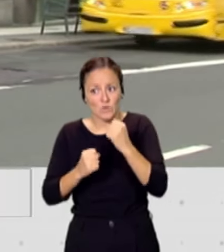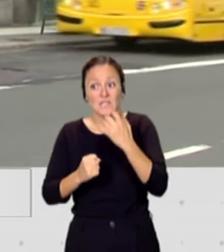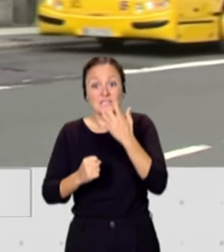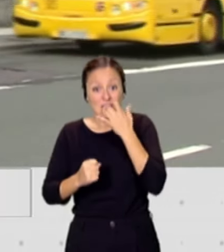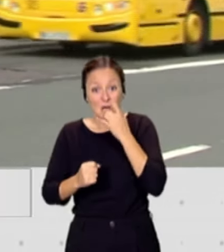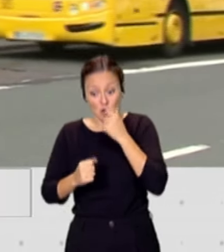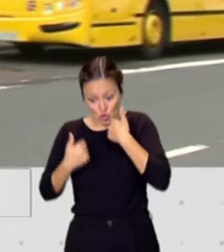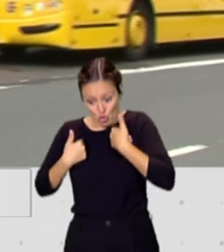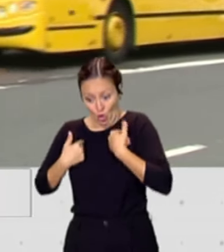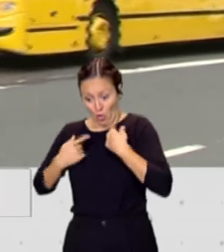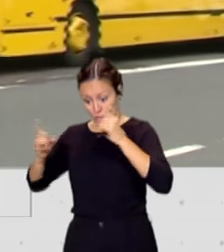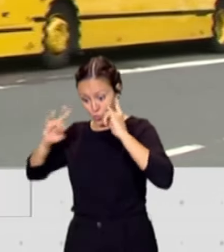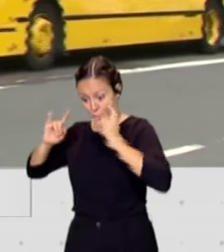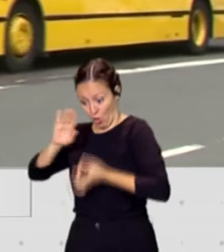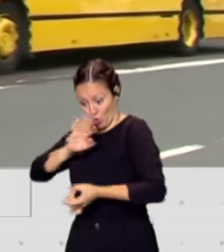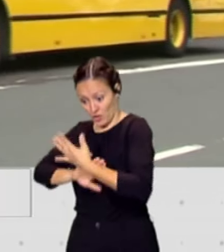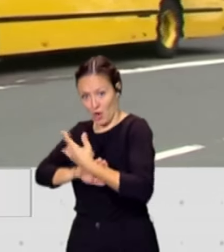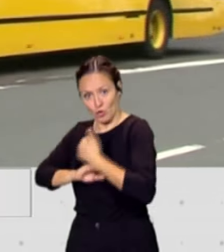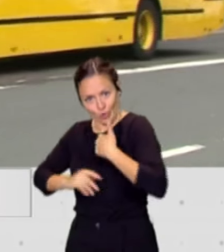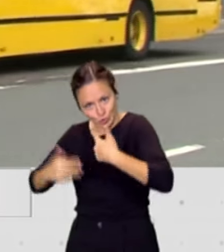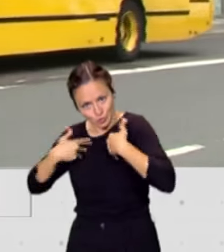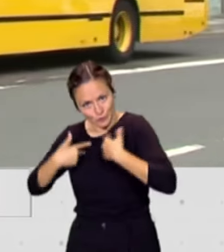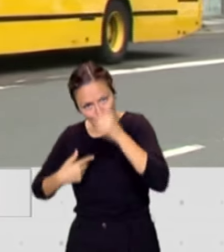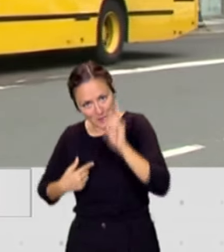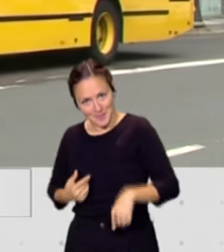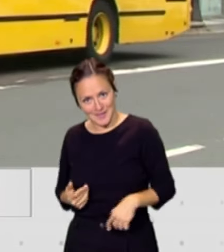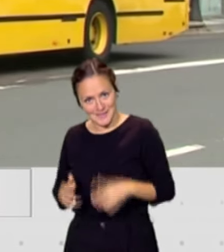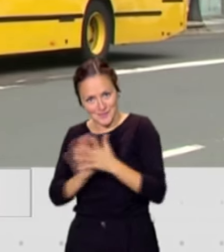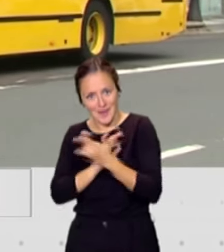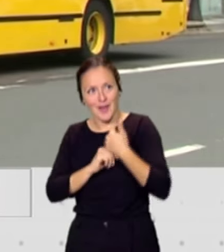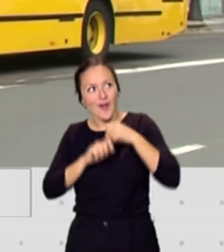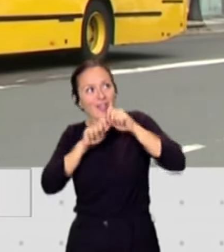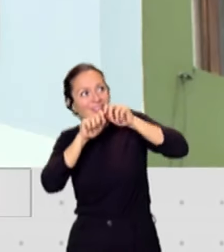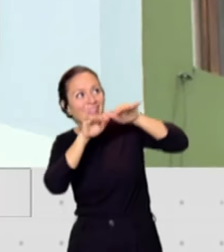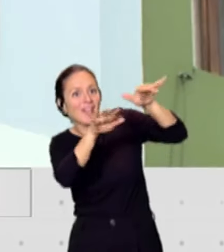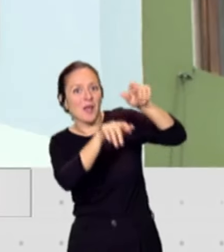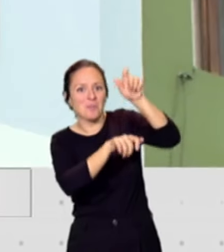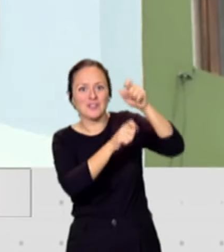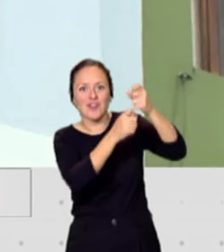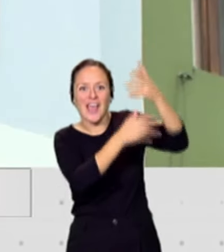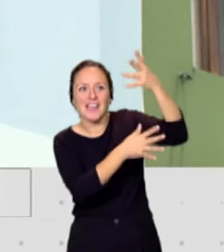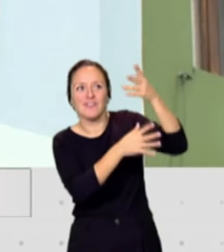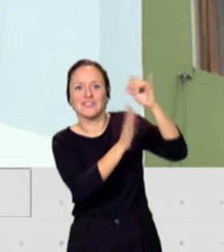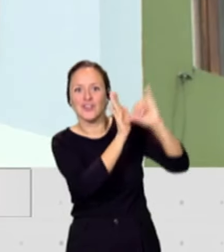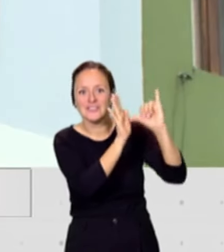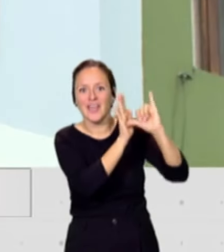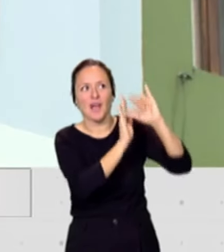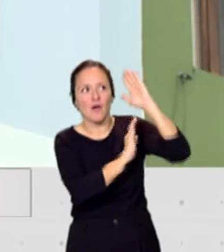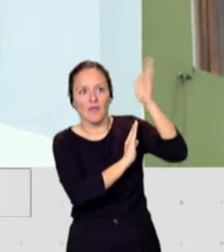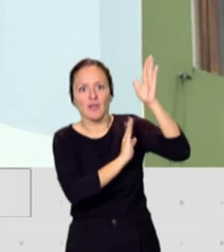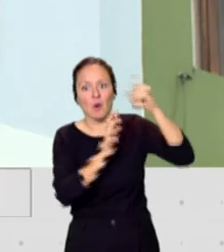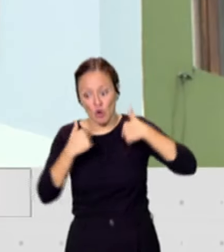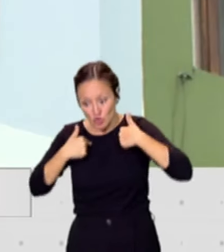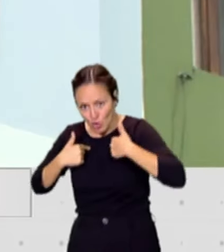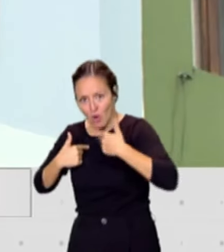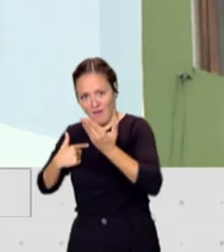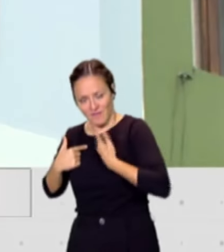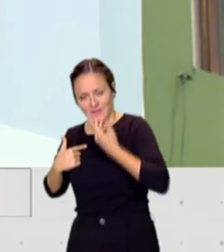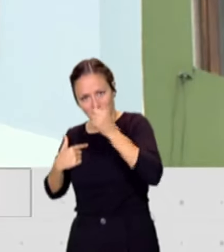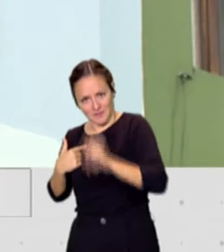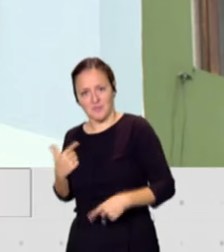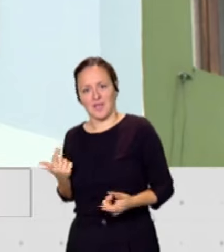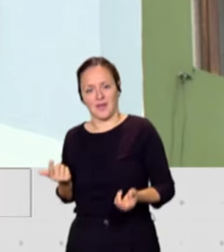sufriendo también no solamente se lo están transmitiendo a quienes vivimos en el entorno ruidoso es que ellos también